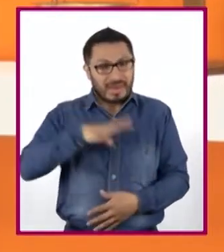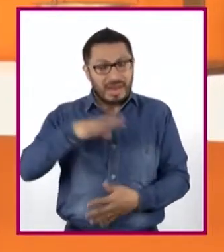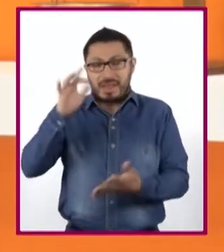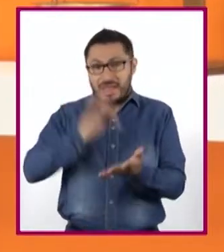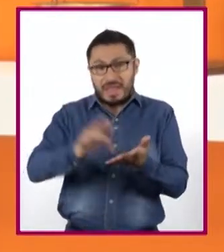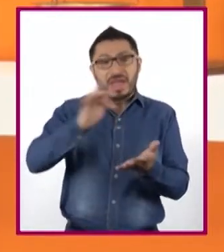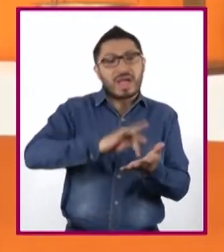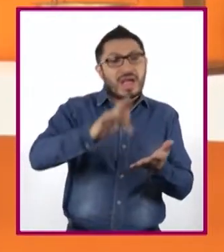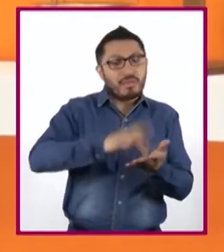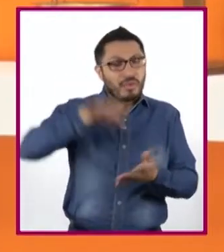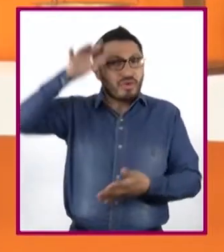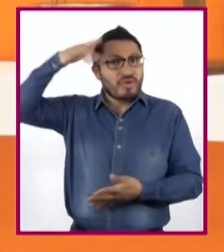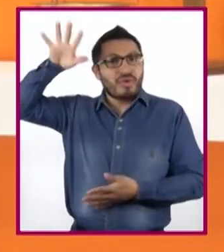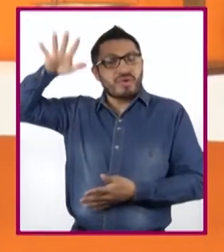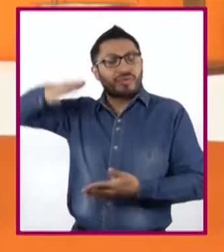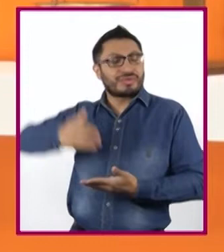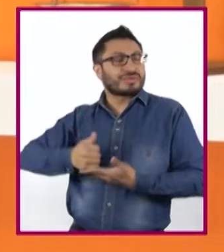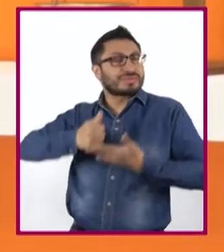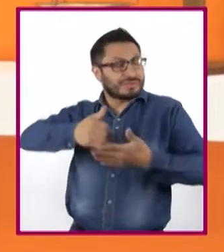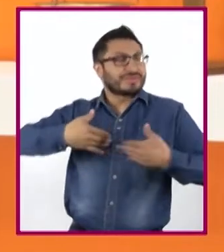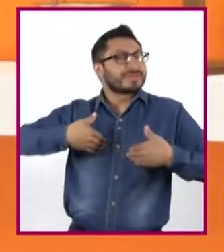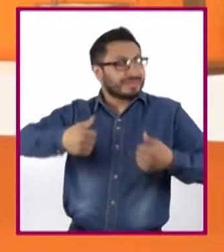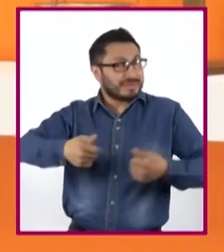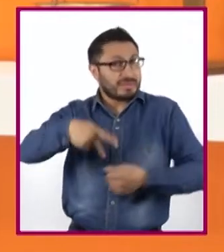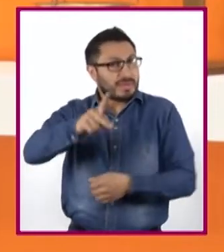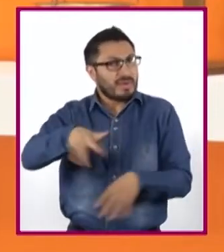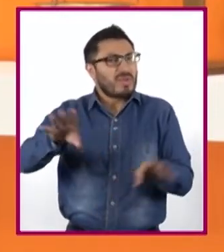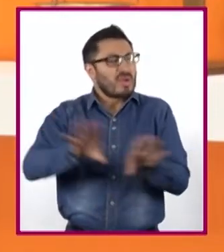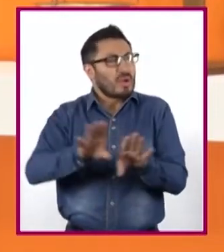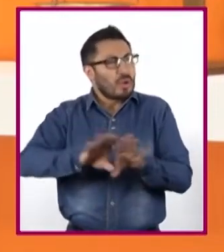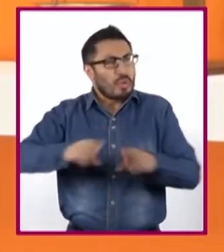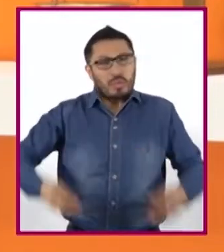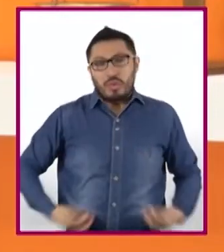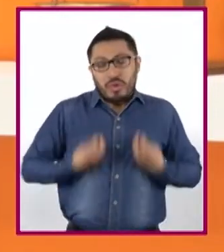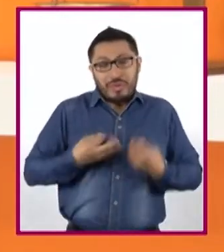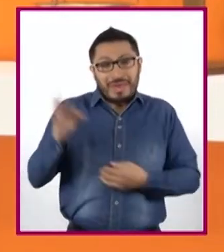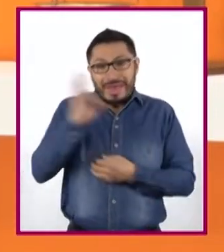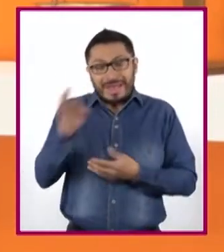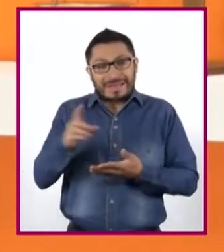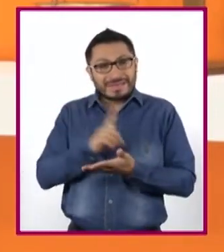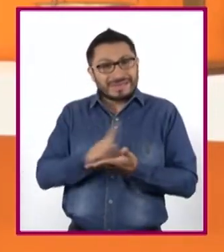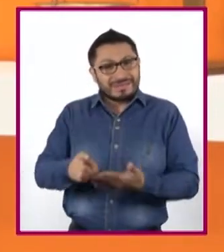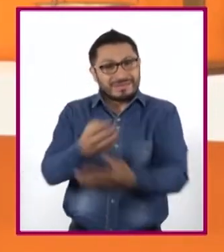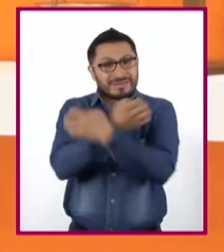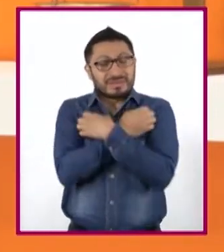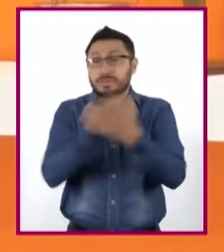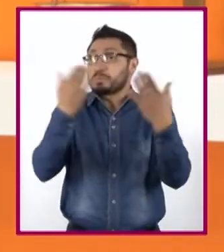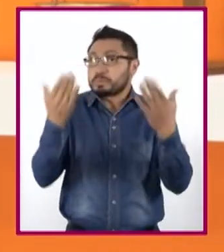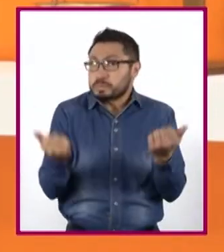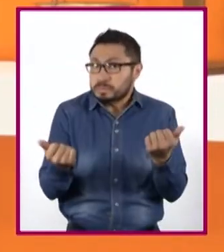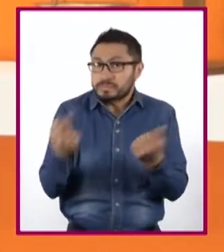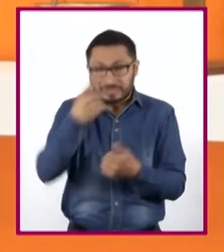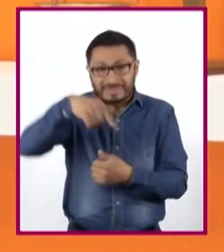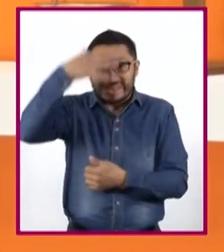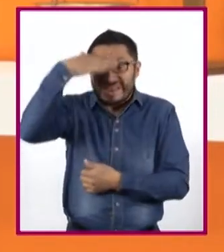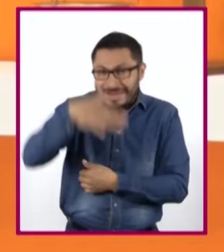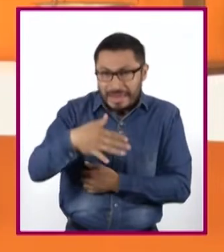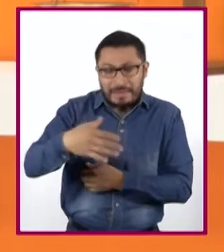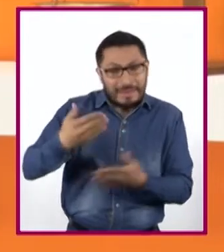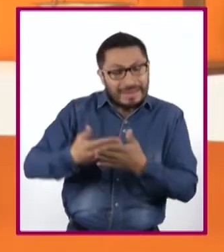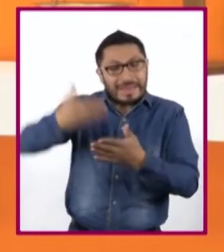pero no solo esto. ¿Cómo sería su vida si no pudieran ejercer su derecho a la educación? ¿Saben que en alguna